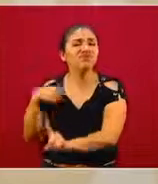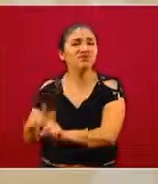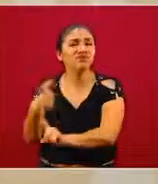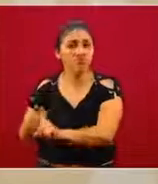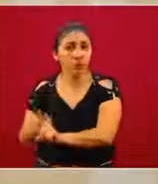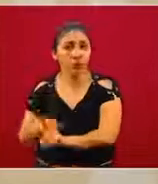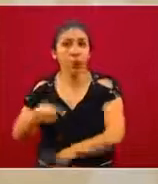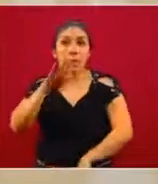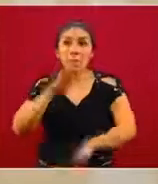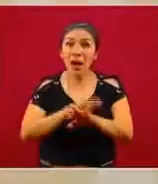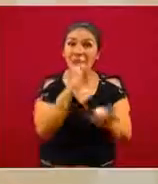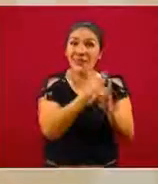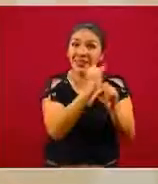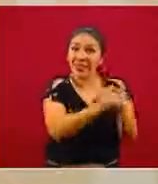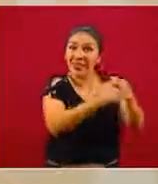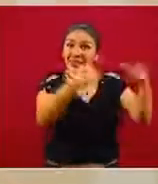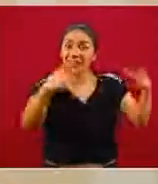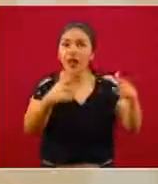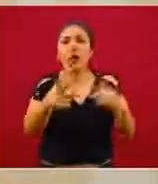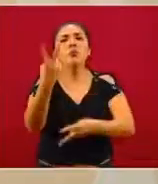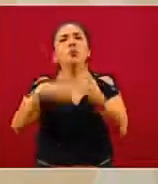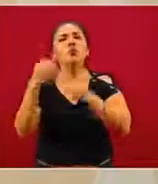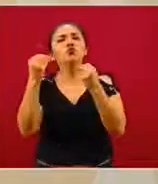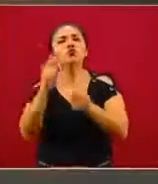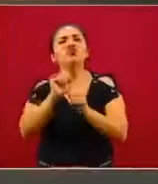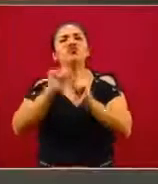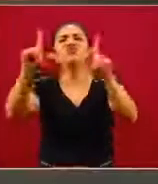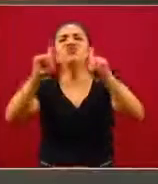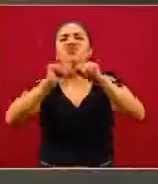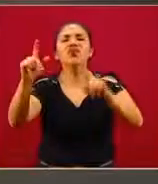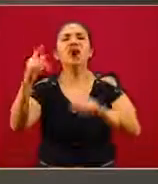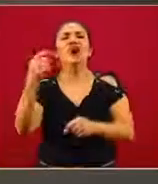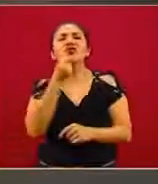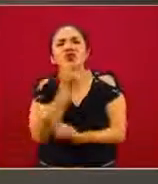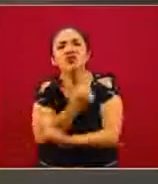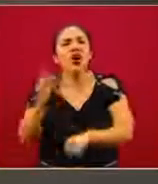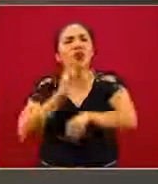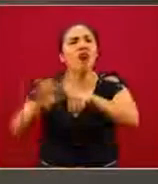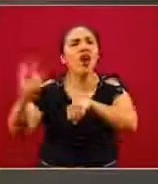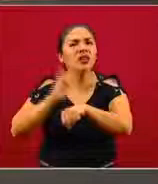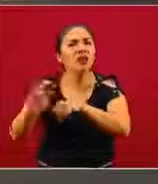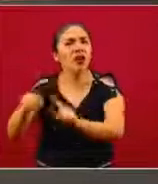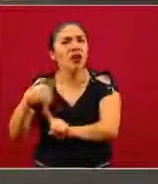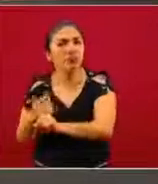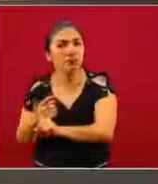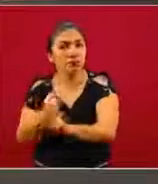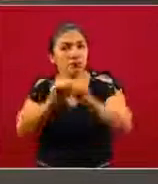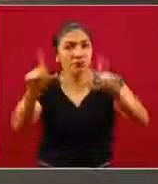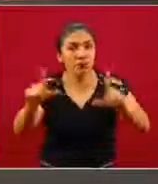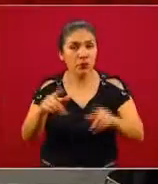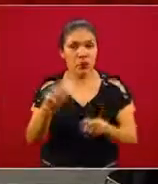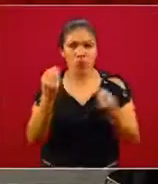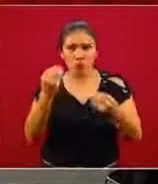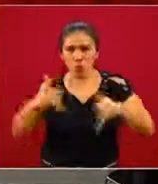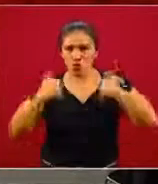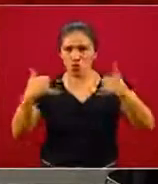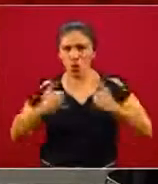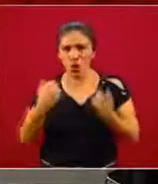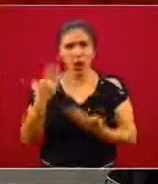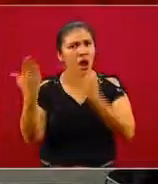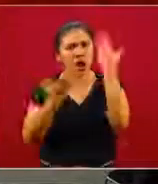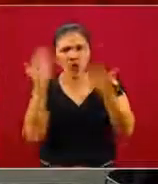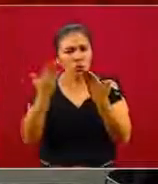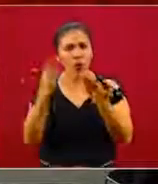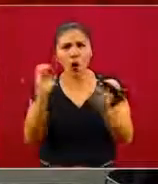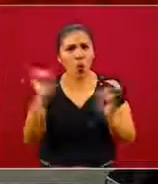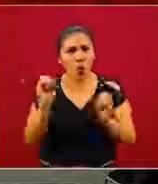enormemente la pornografía infantil. Tenemos millones de There are jóvenes hoy que millions no of estudian ni youth today trabajan who are not y que no working or vimos going cuando to eran